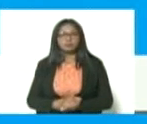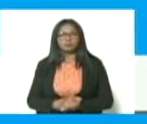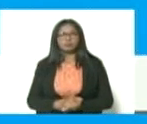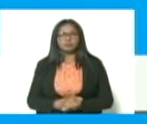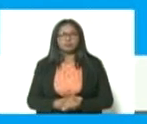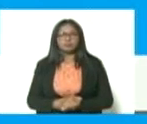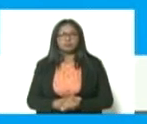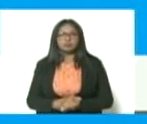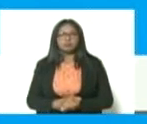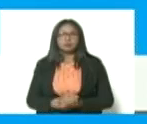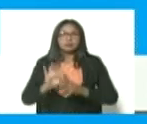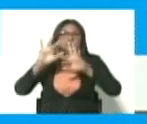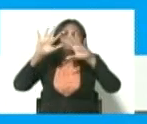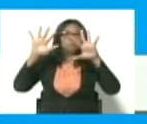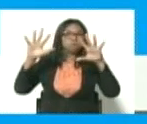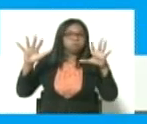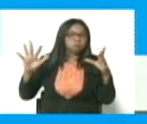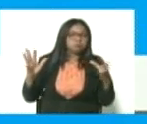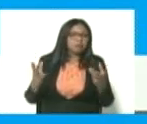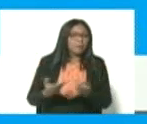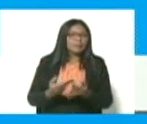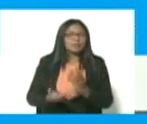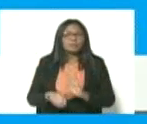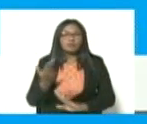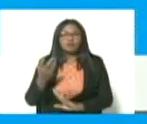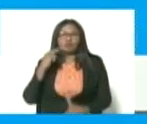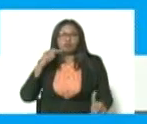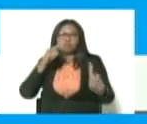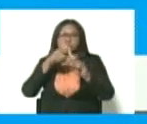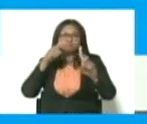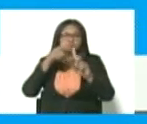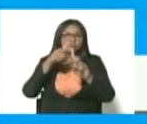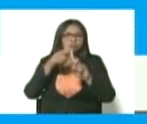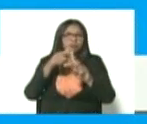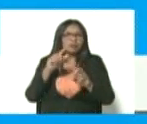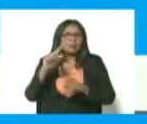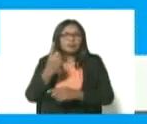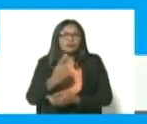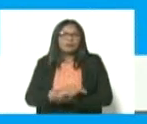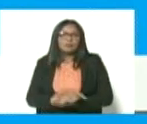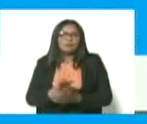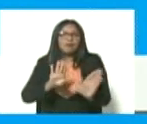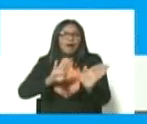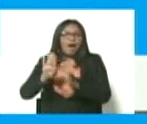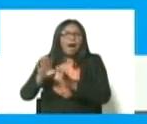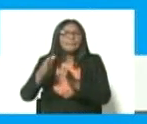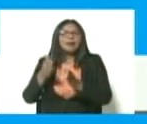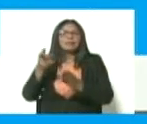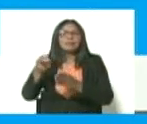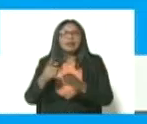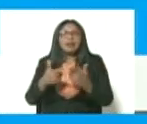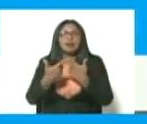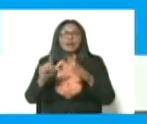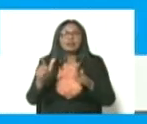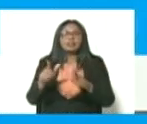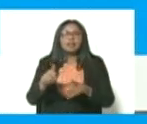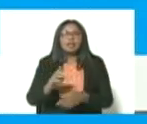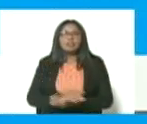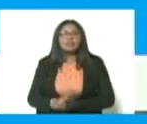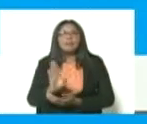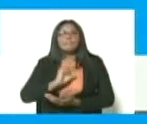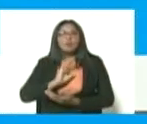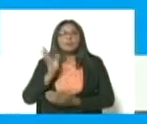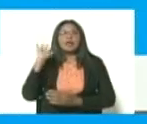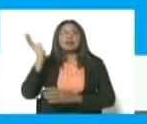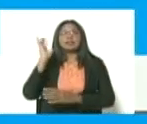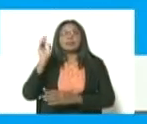en la pandemia. Estamos concentrados 24 horas del día. Ya le toca en la libertad de su ser a la